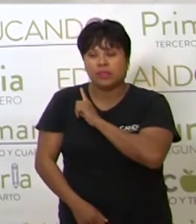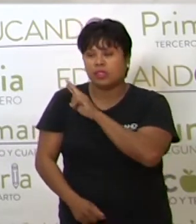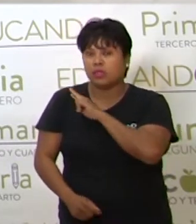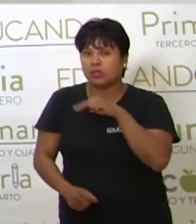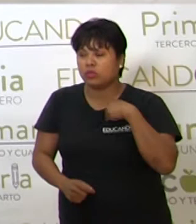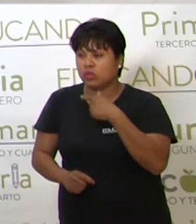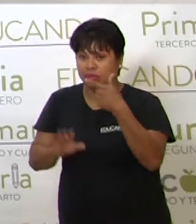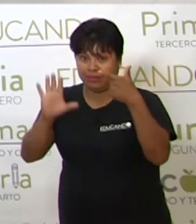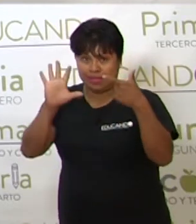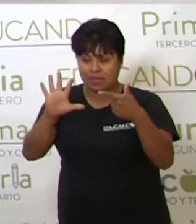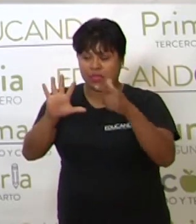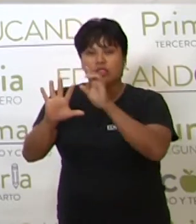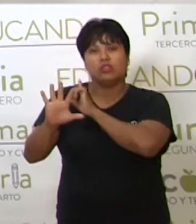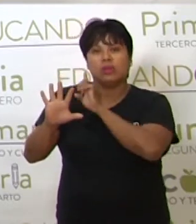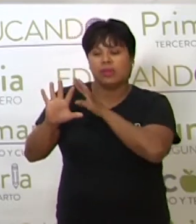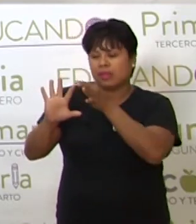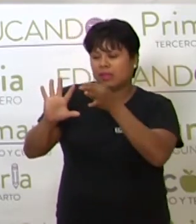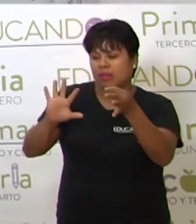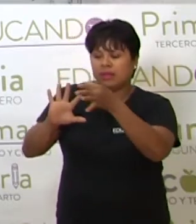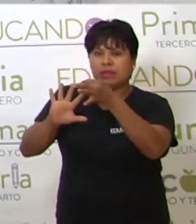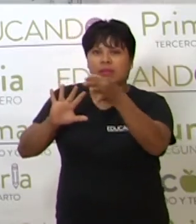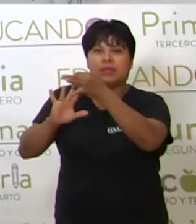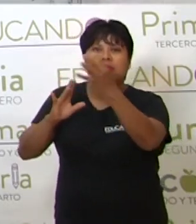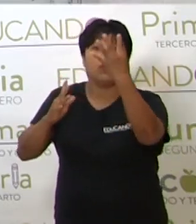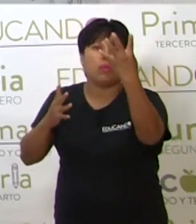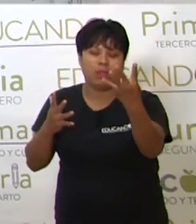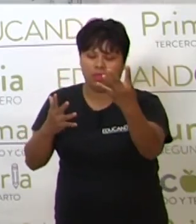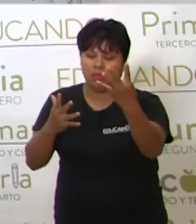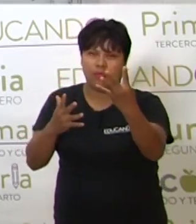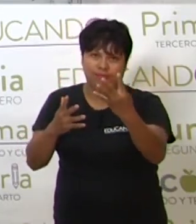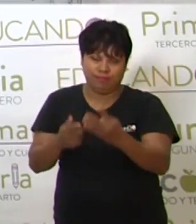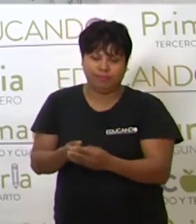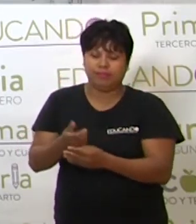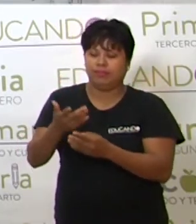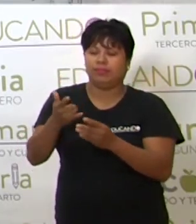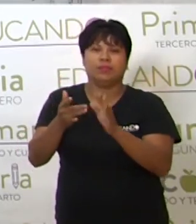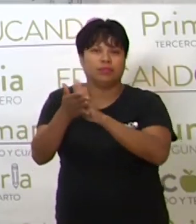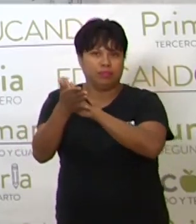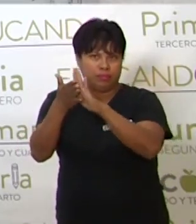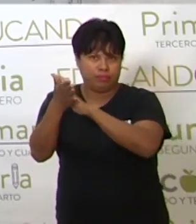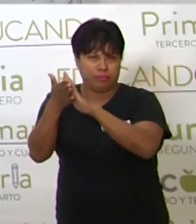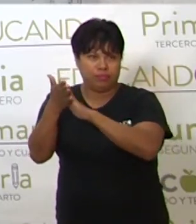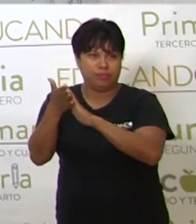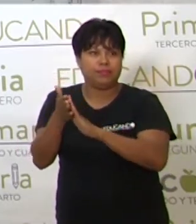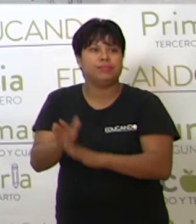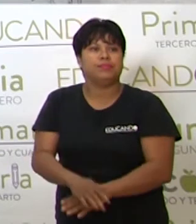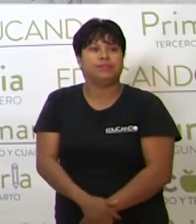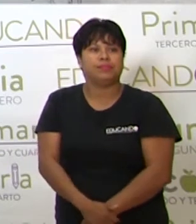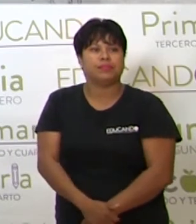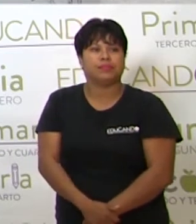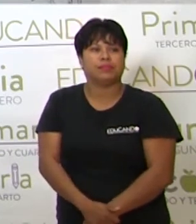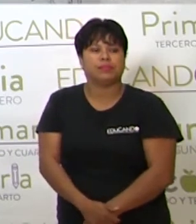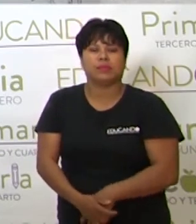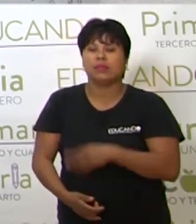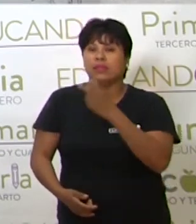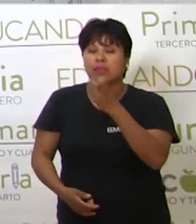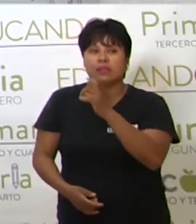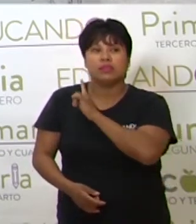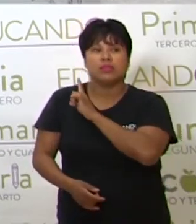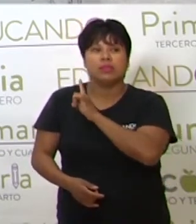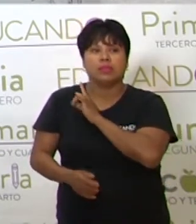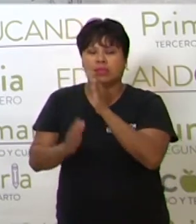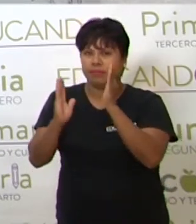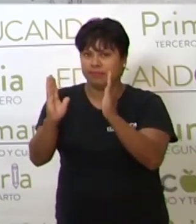partes una 2 3 y 4 voy a borrar lo demás ahí está eso no sería una